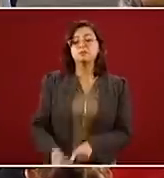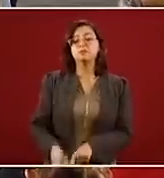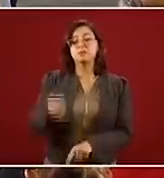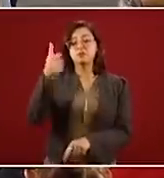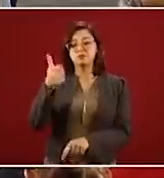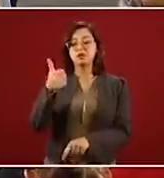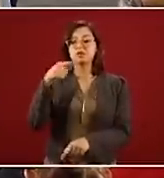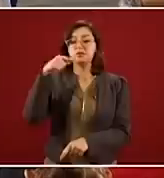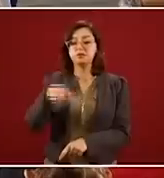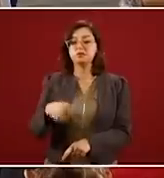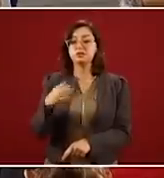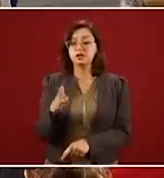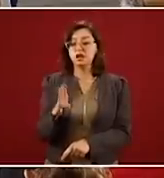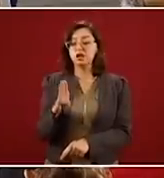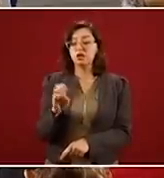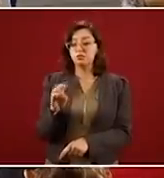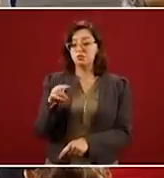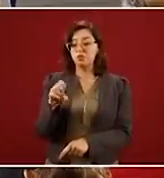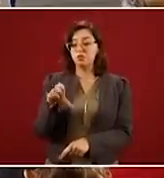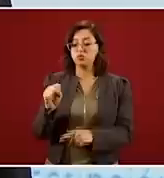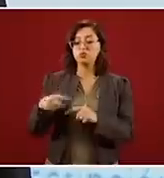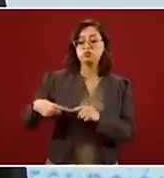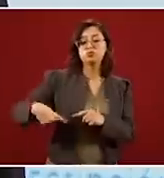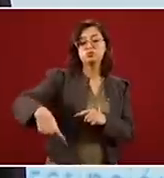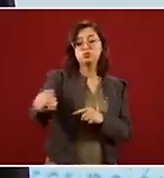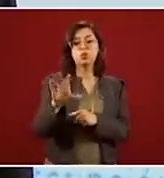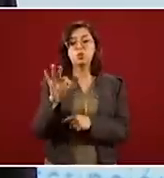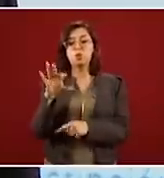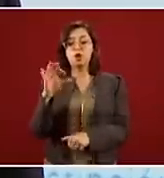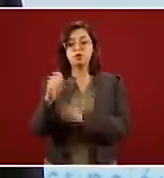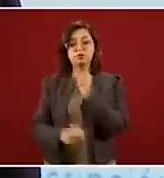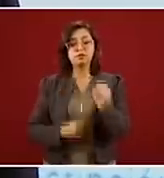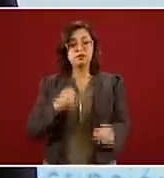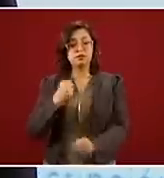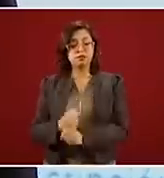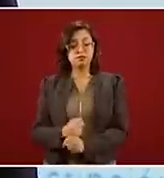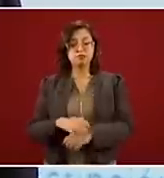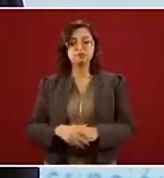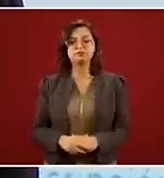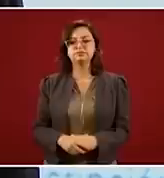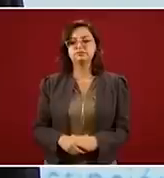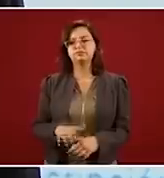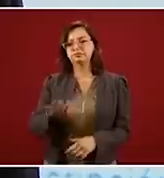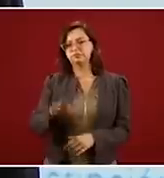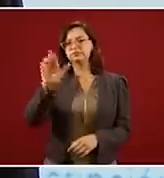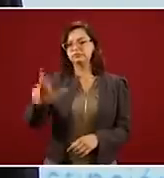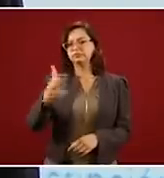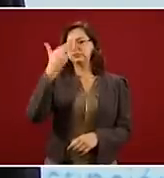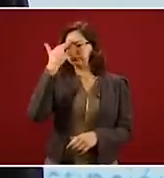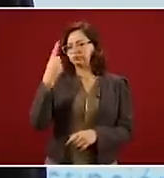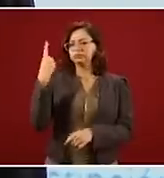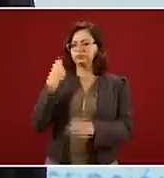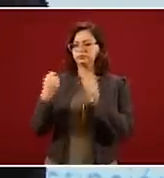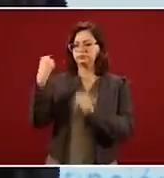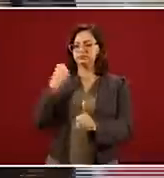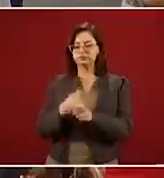una emisión de bonos a 40 años. Nada más les recuerdo que el año pasado hicimos también operaciones de